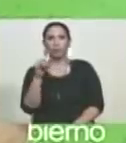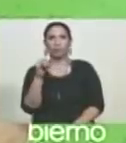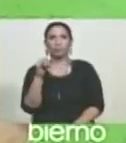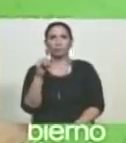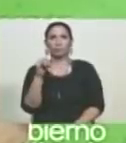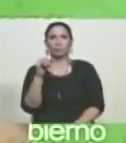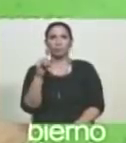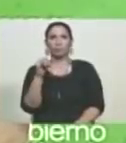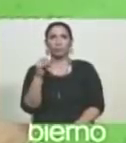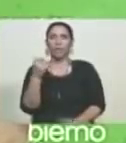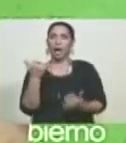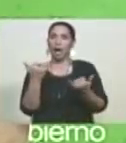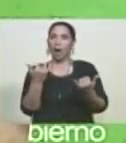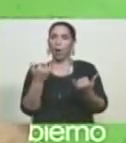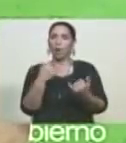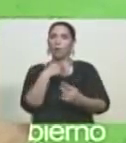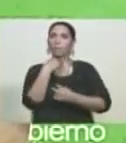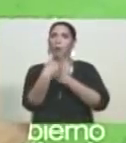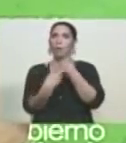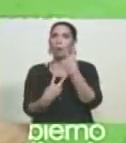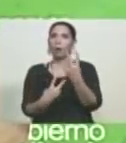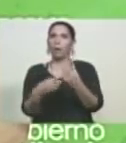Quedan turno al bate Neida